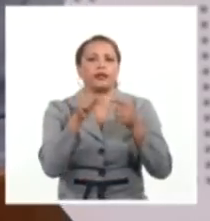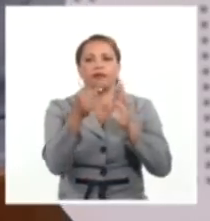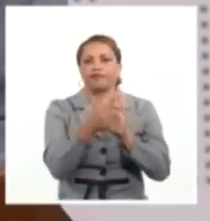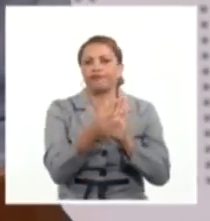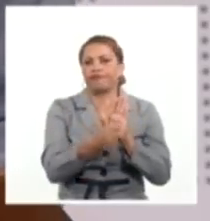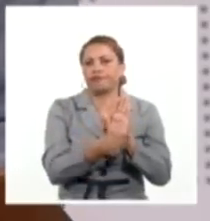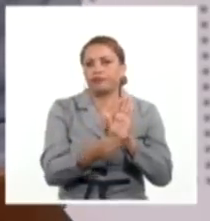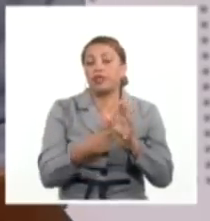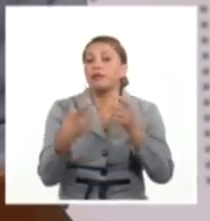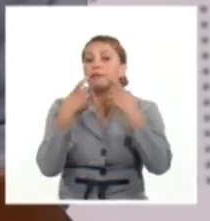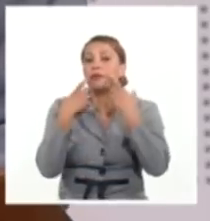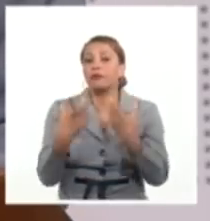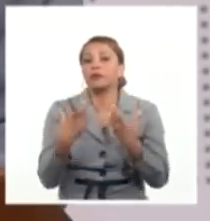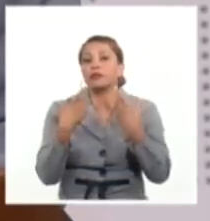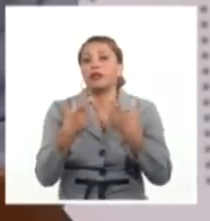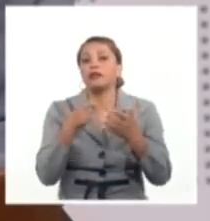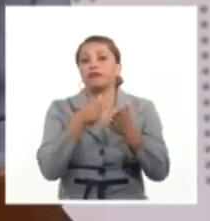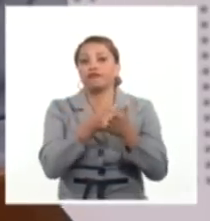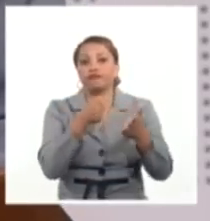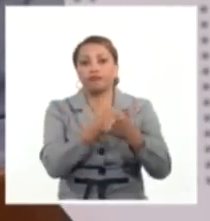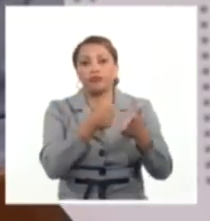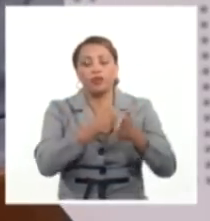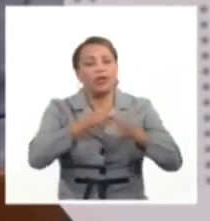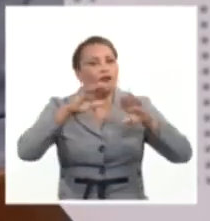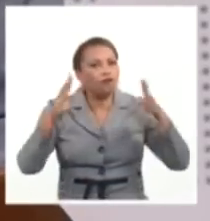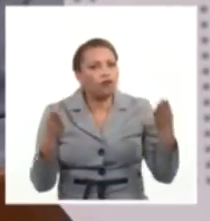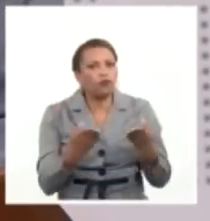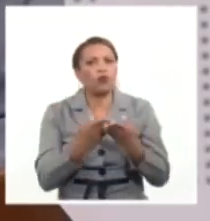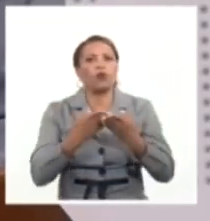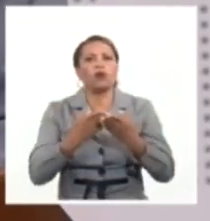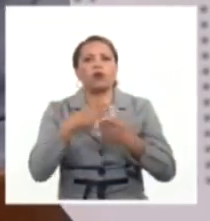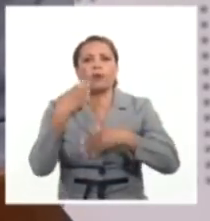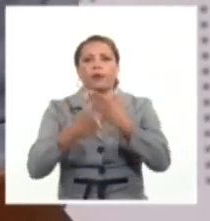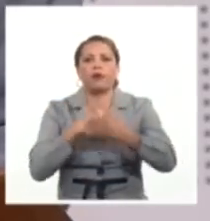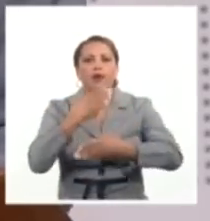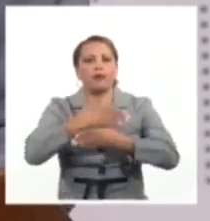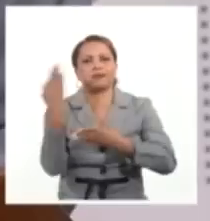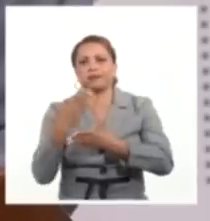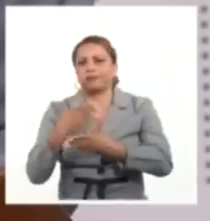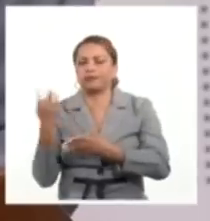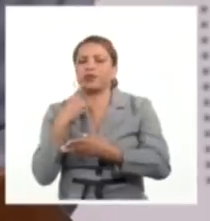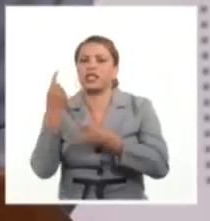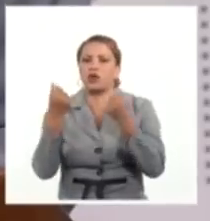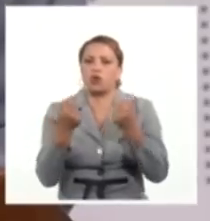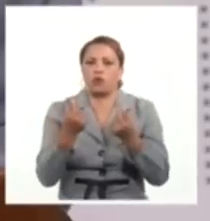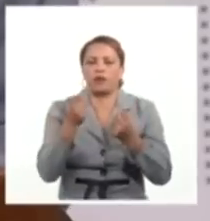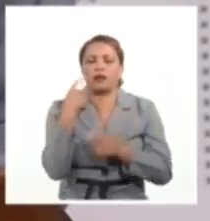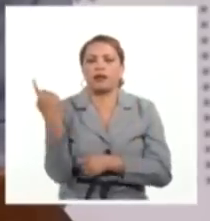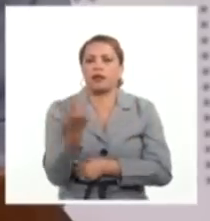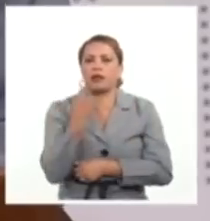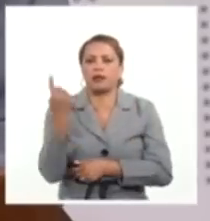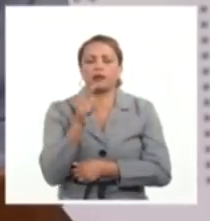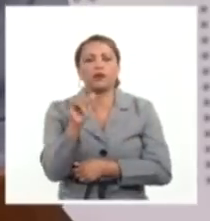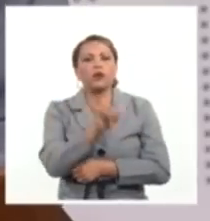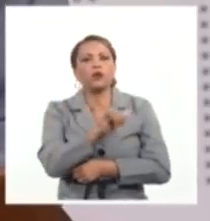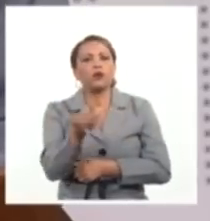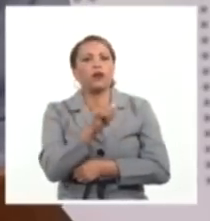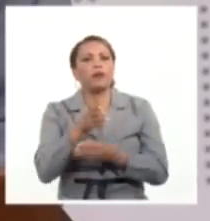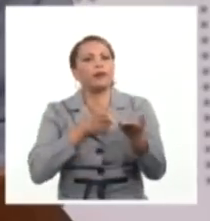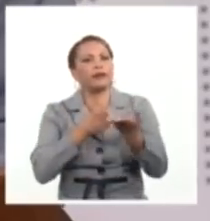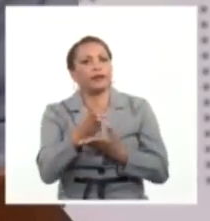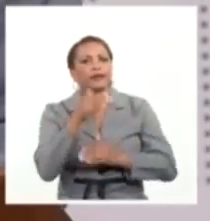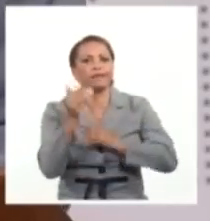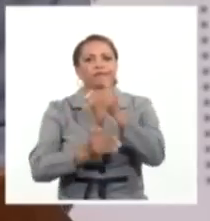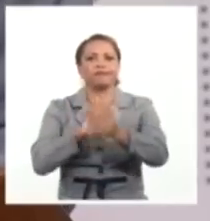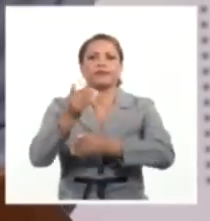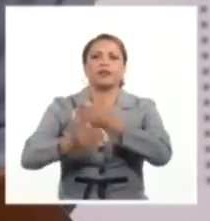de vital importancia para enfrentar todas las problemáticas ya diagnosticadas de la economía nacional, así como para continuar